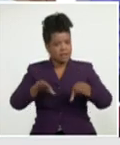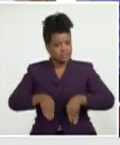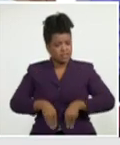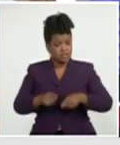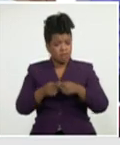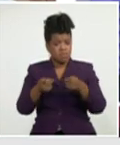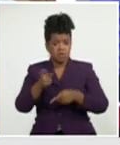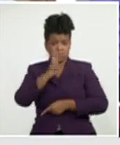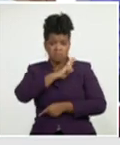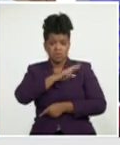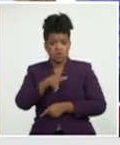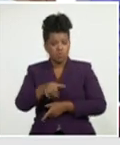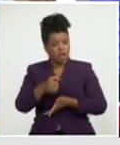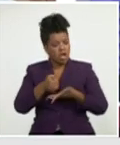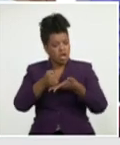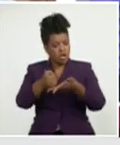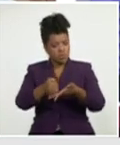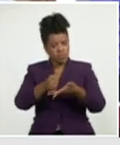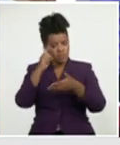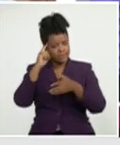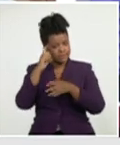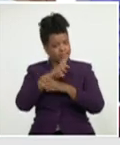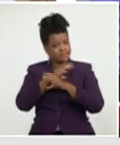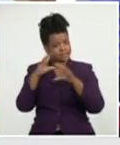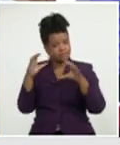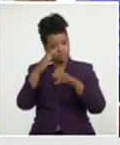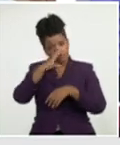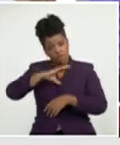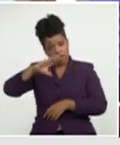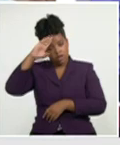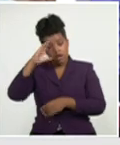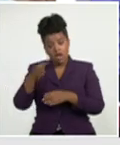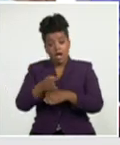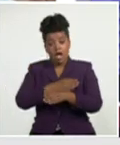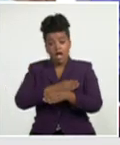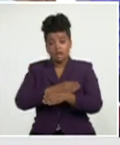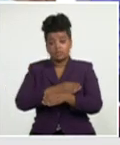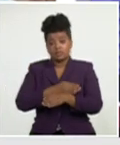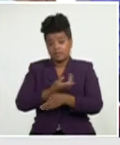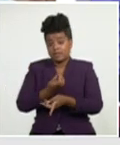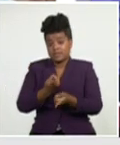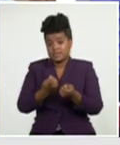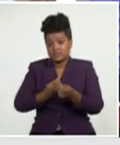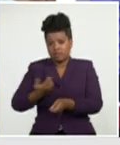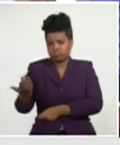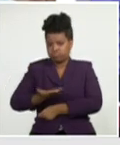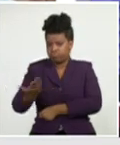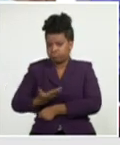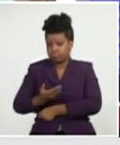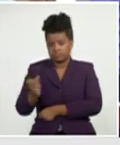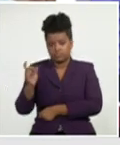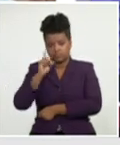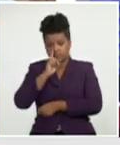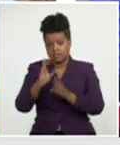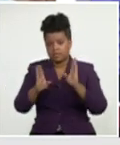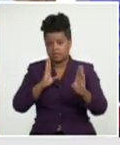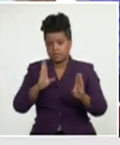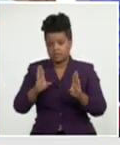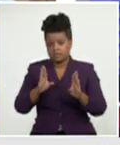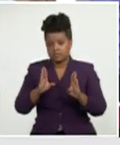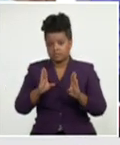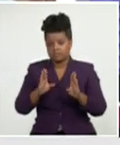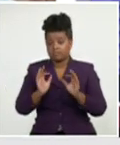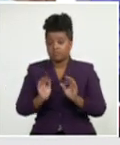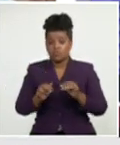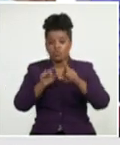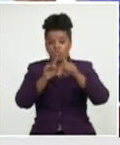están haciendo una contribución a la ciencia. Que mientras antes terminemos los ensayos clínicos, antes tendremos vacuna para todos en el país. Y por eso,